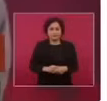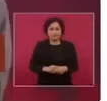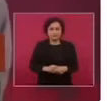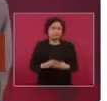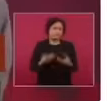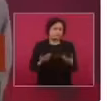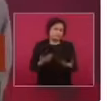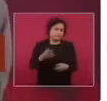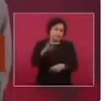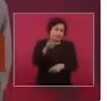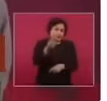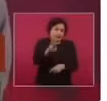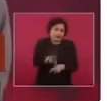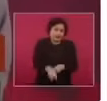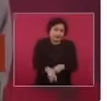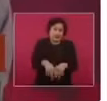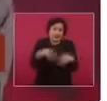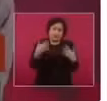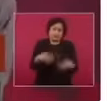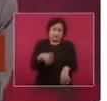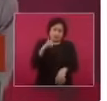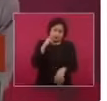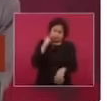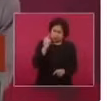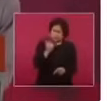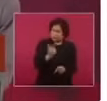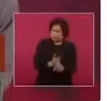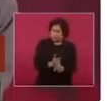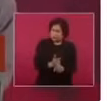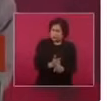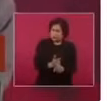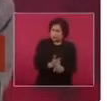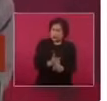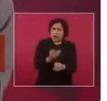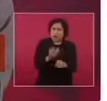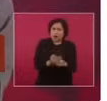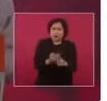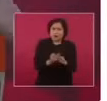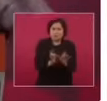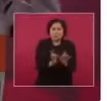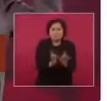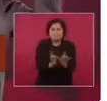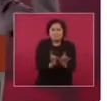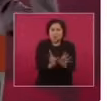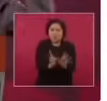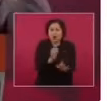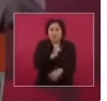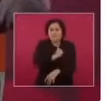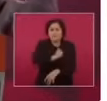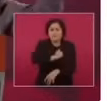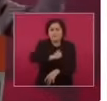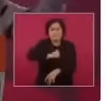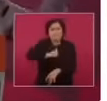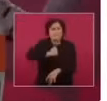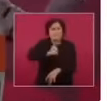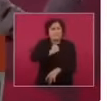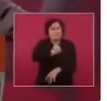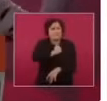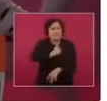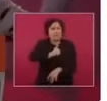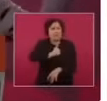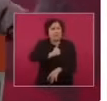llama mucho la atención que se dan estos hechos lamentables y todos los medios,